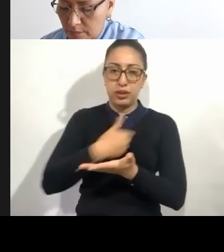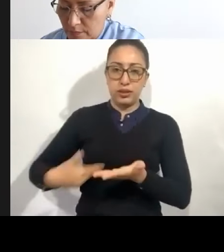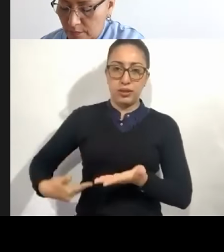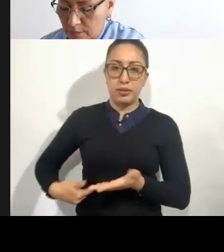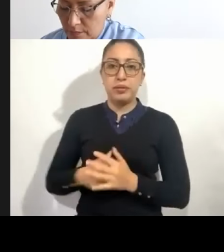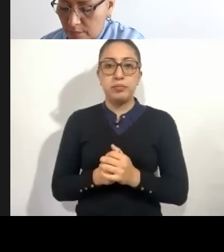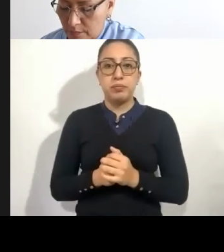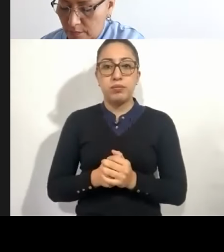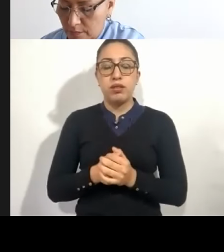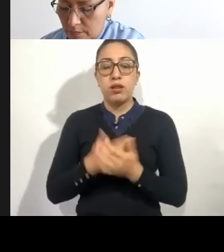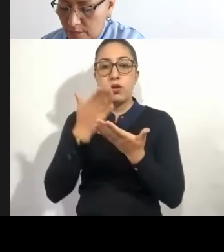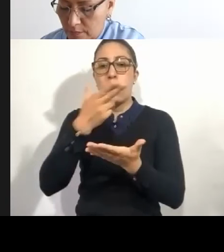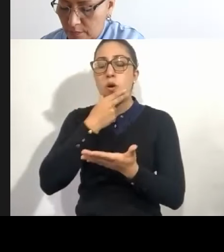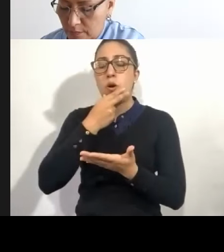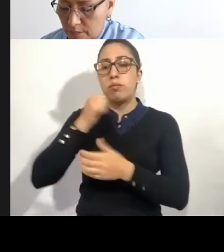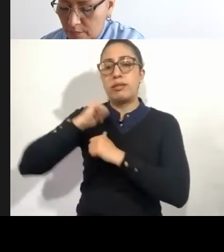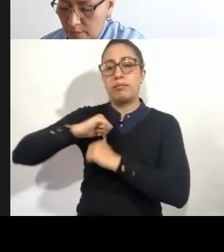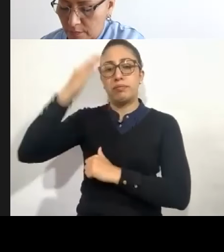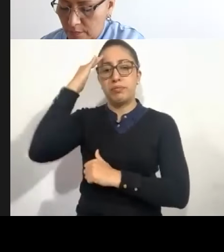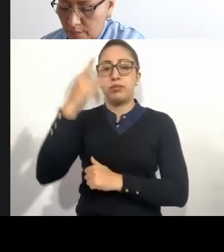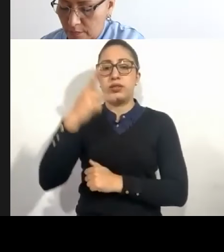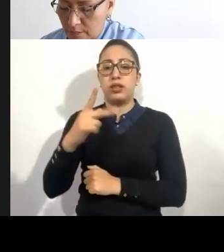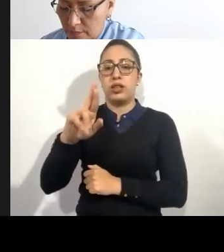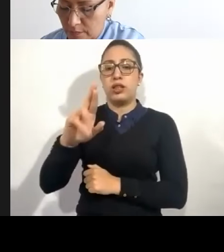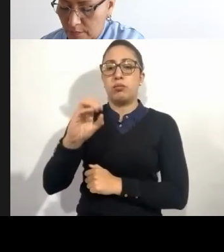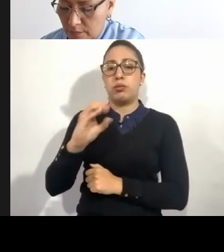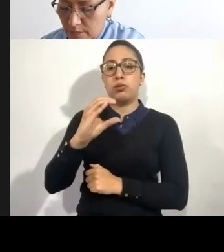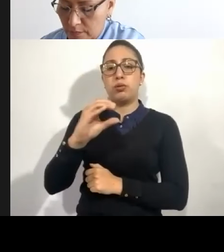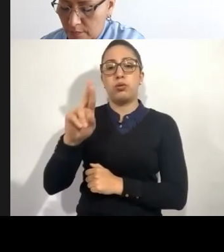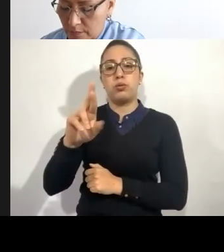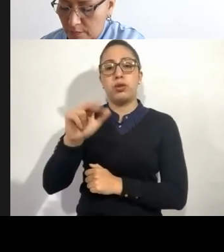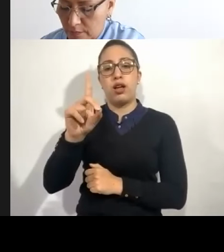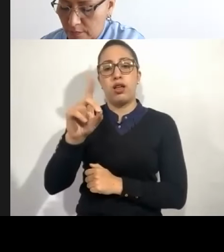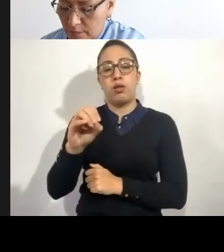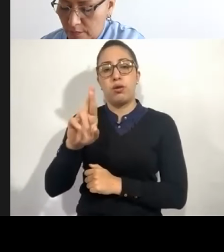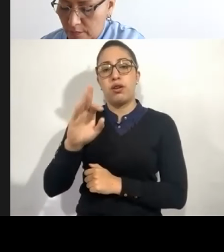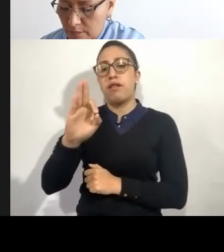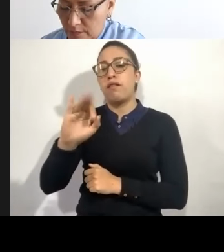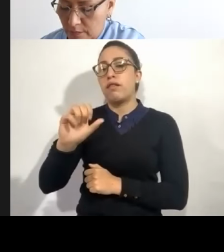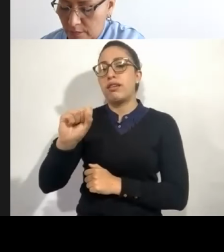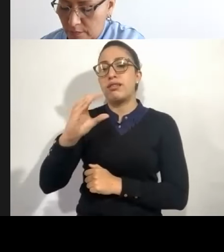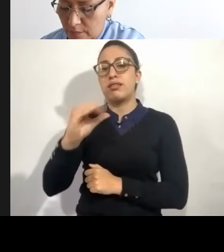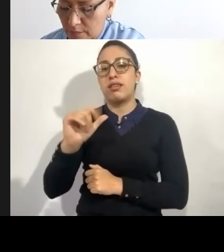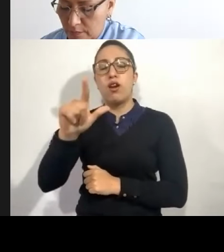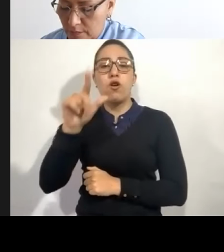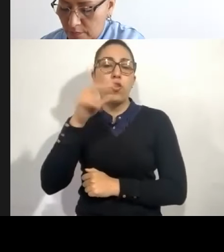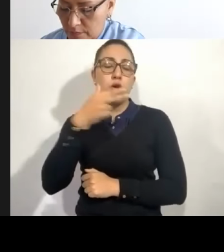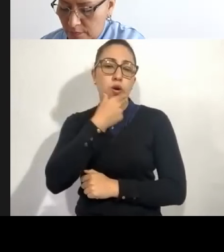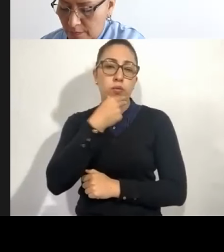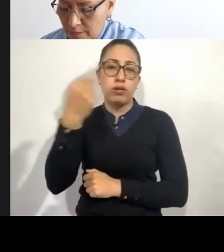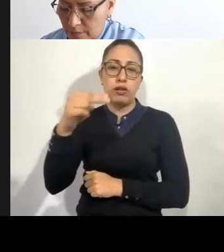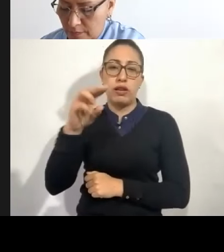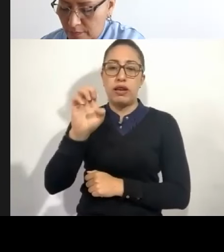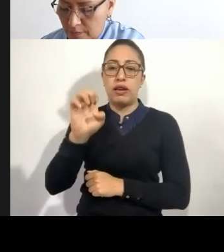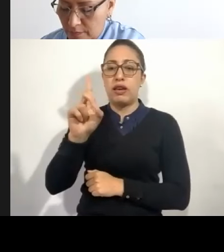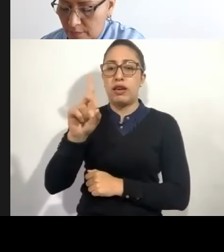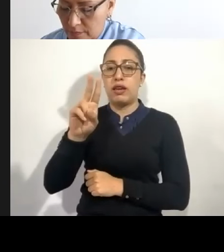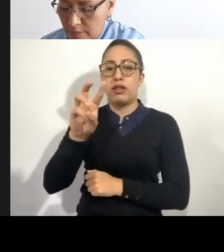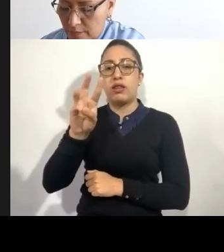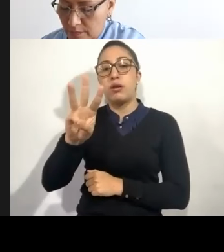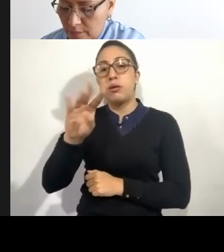Procurador Fiscal, maestro Edwin Meraz Ángeles, bienvenido a esta mesa de trabajo que tiene por